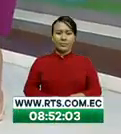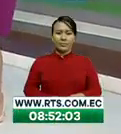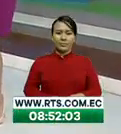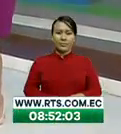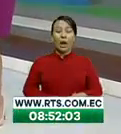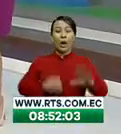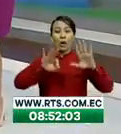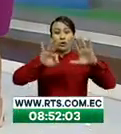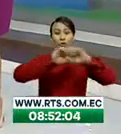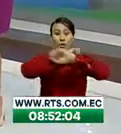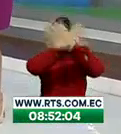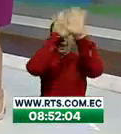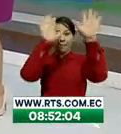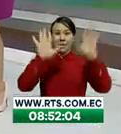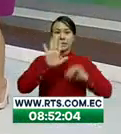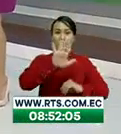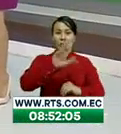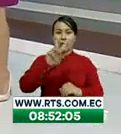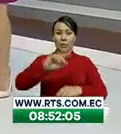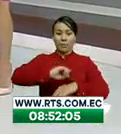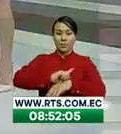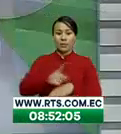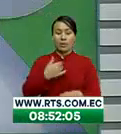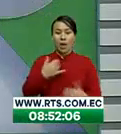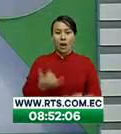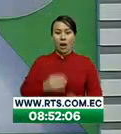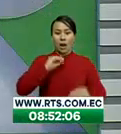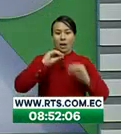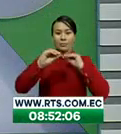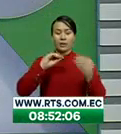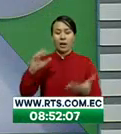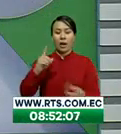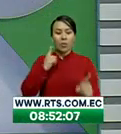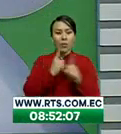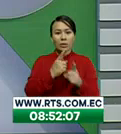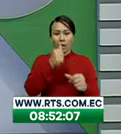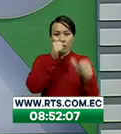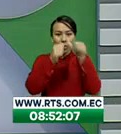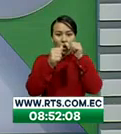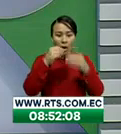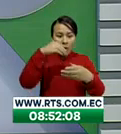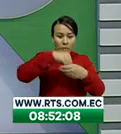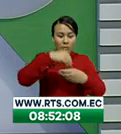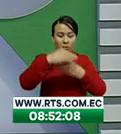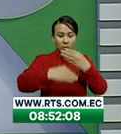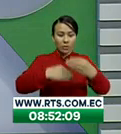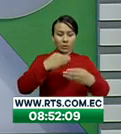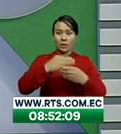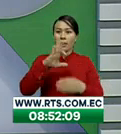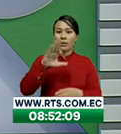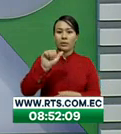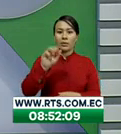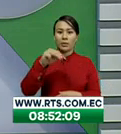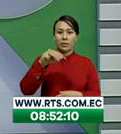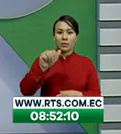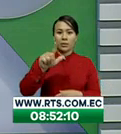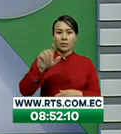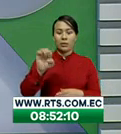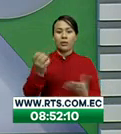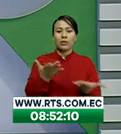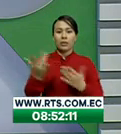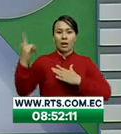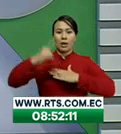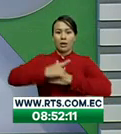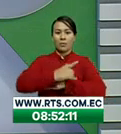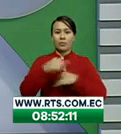De la mañana con 52 minutos. Ahora les comentamos que decomisan droga dentro de tamales que iban a ser enviados como encomienda en el aeropuerto de